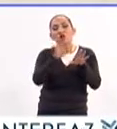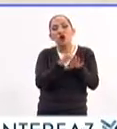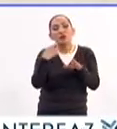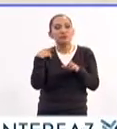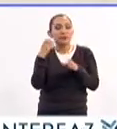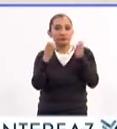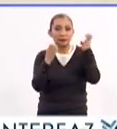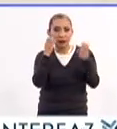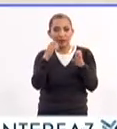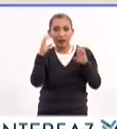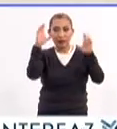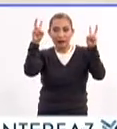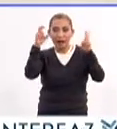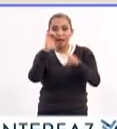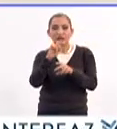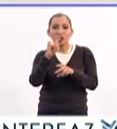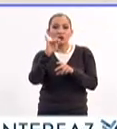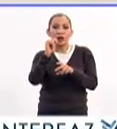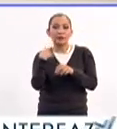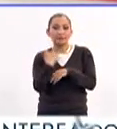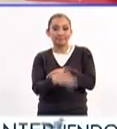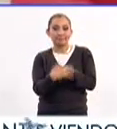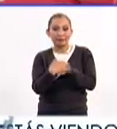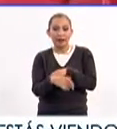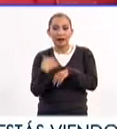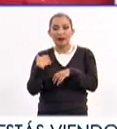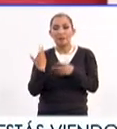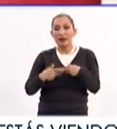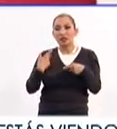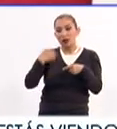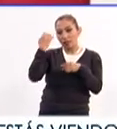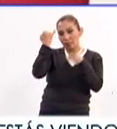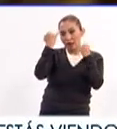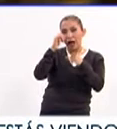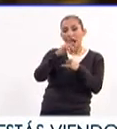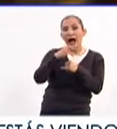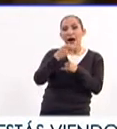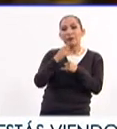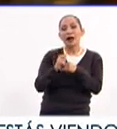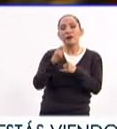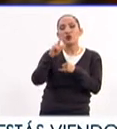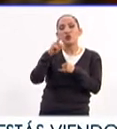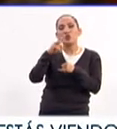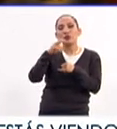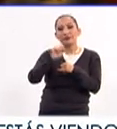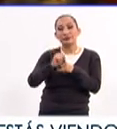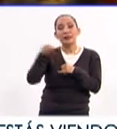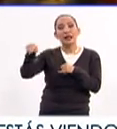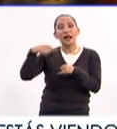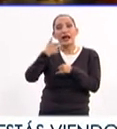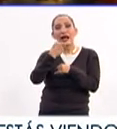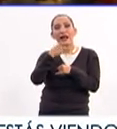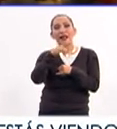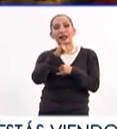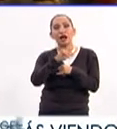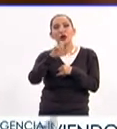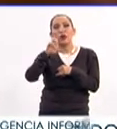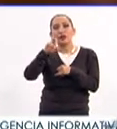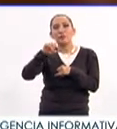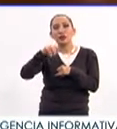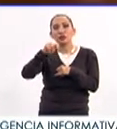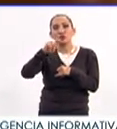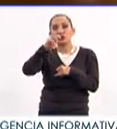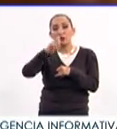de la muestra Esculturas Pendientes, del artista conceptual Abraham Cruz Villegas, en la Galería